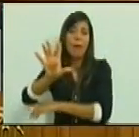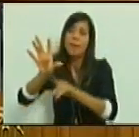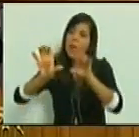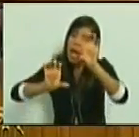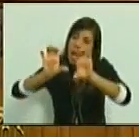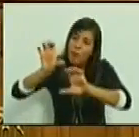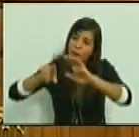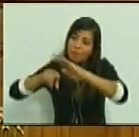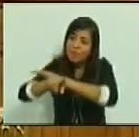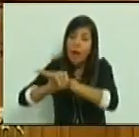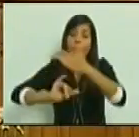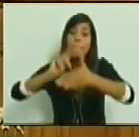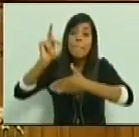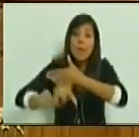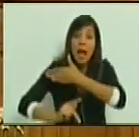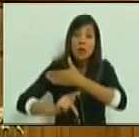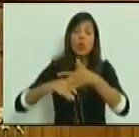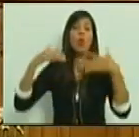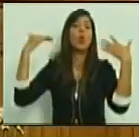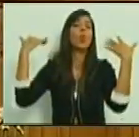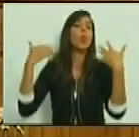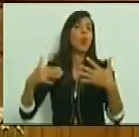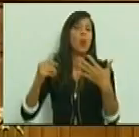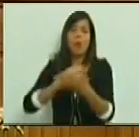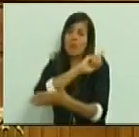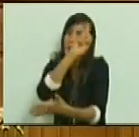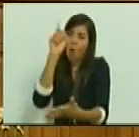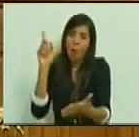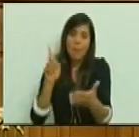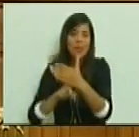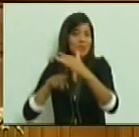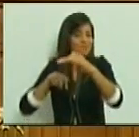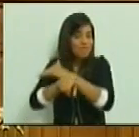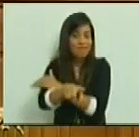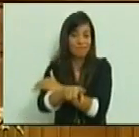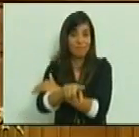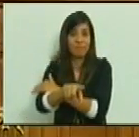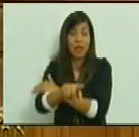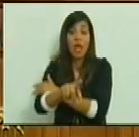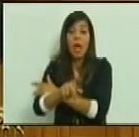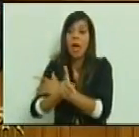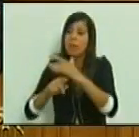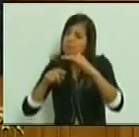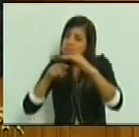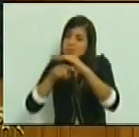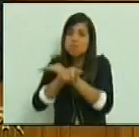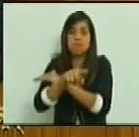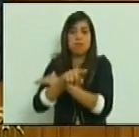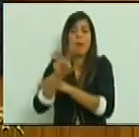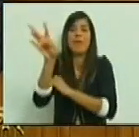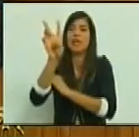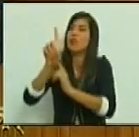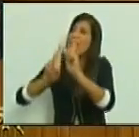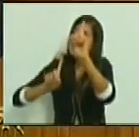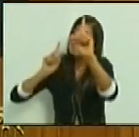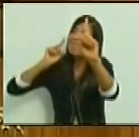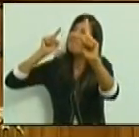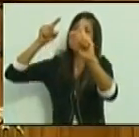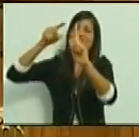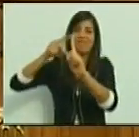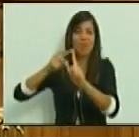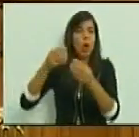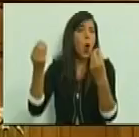definir los fines últimos de ese plan, de este proyecto. Los fines últimos de este proyecto: